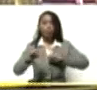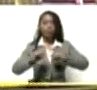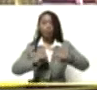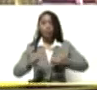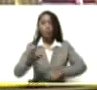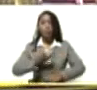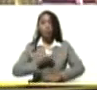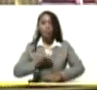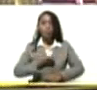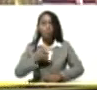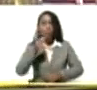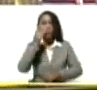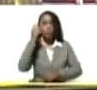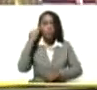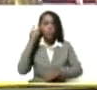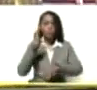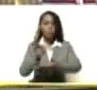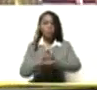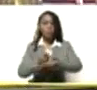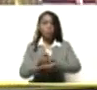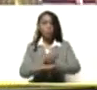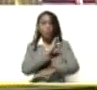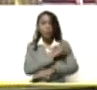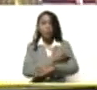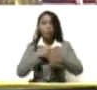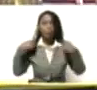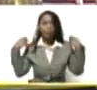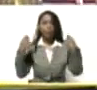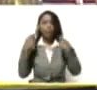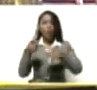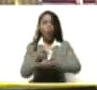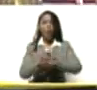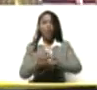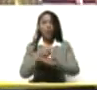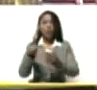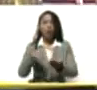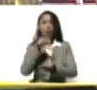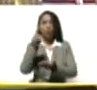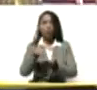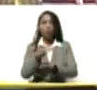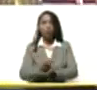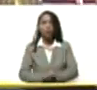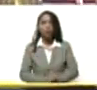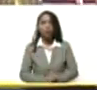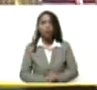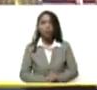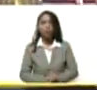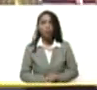alcaldes, gobernadores, poder popular y al gobierno nacional.